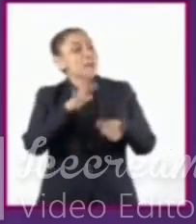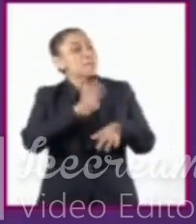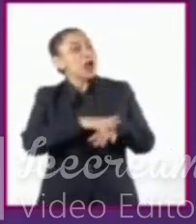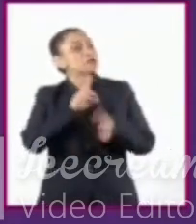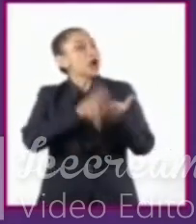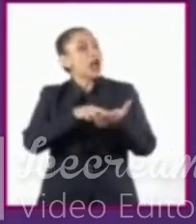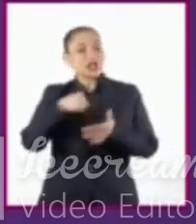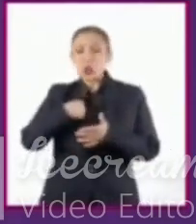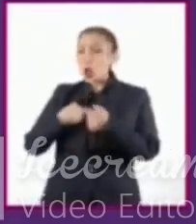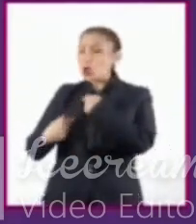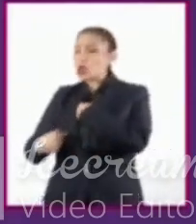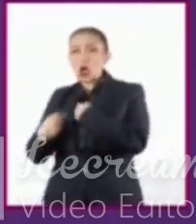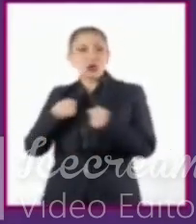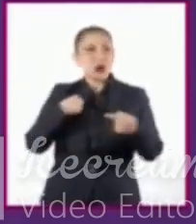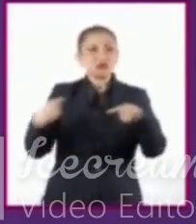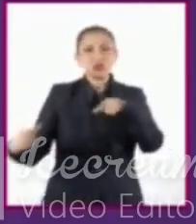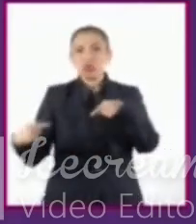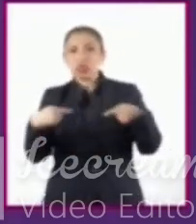valor que el otro.